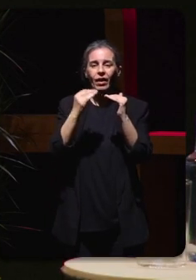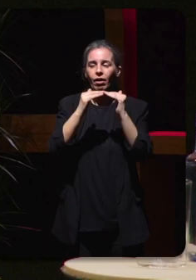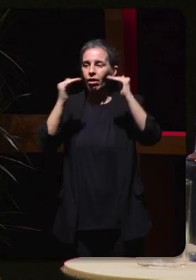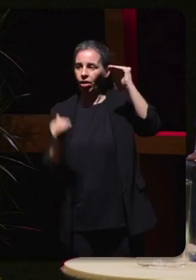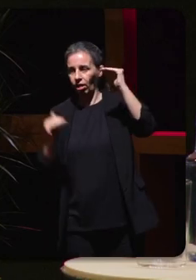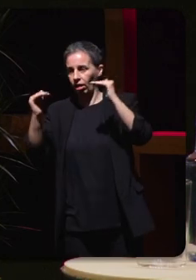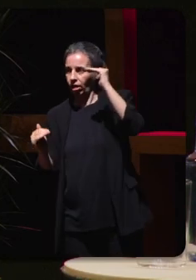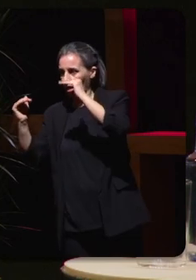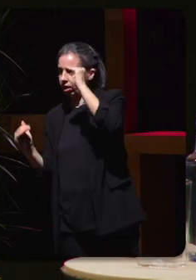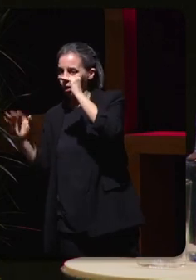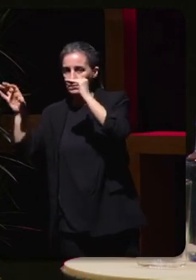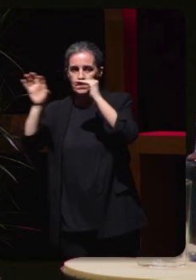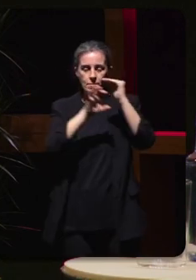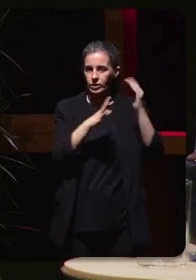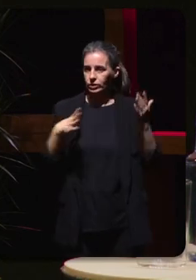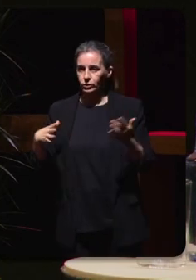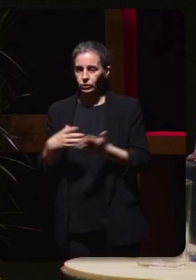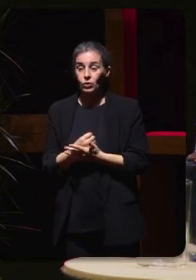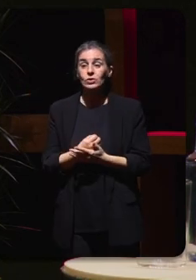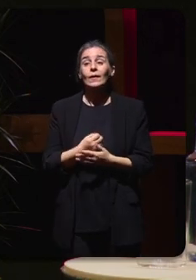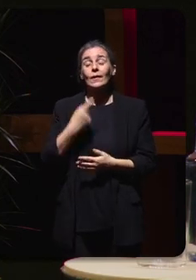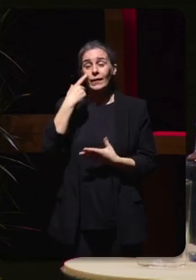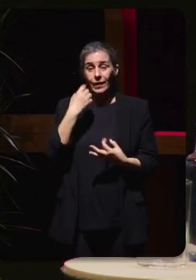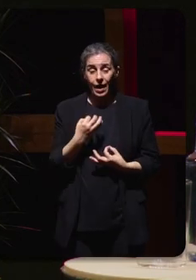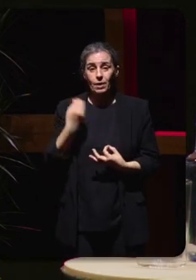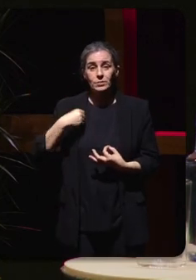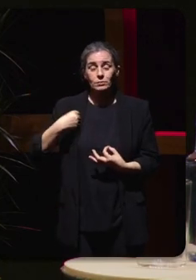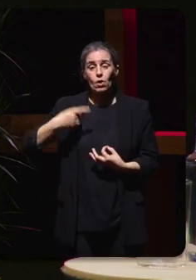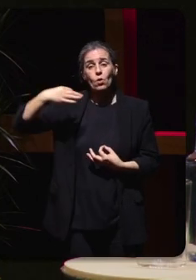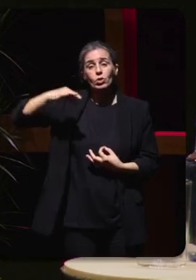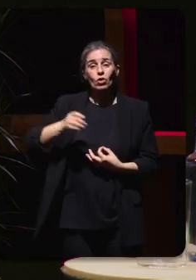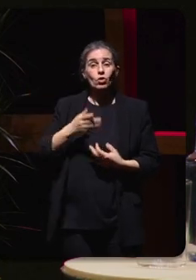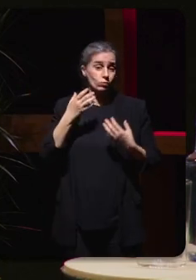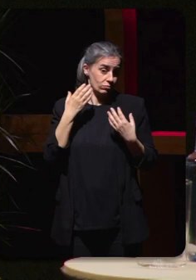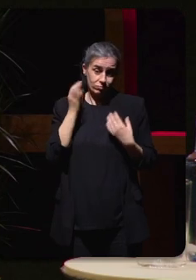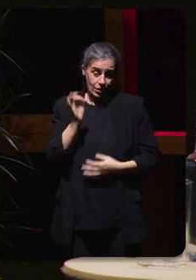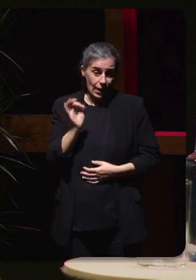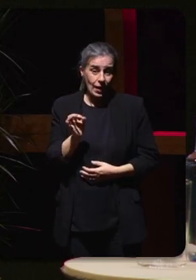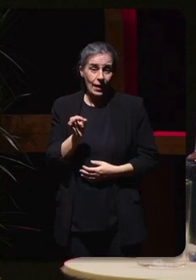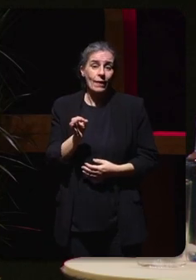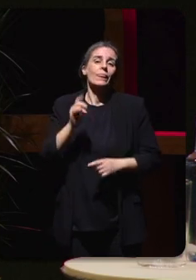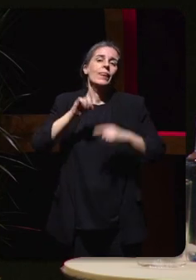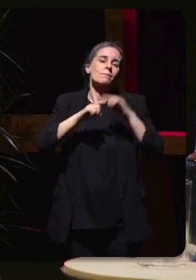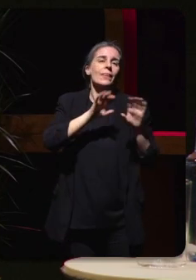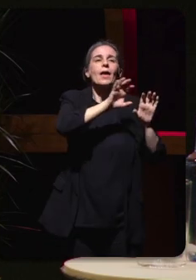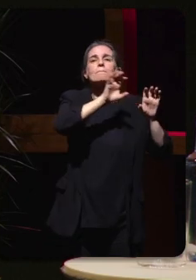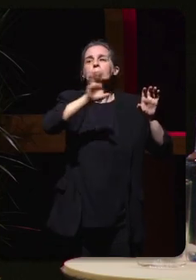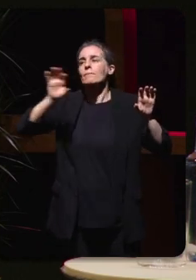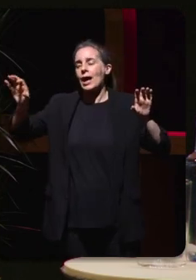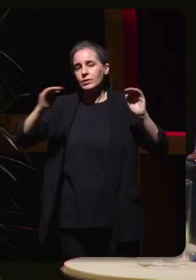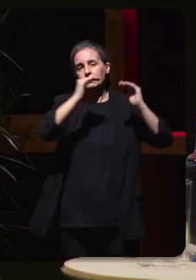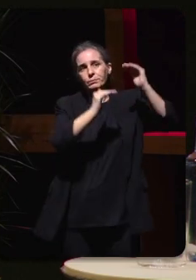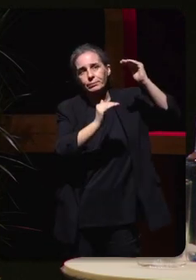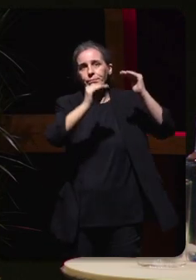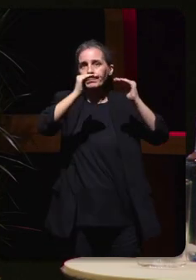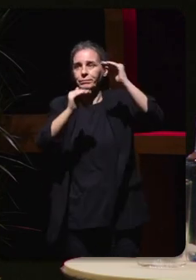Y lo que sí que es cierto, obviamente, es que hay unos niveles o un grado de desigualdad pues muy distinto,